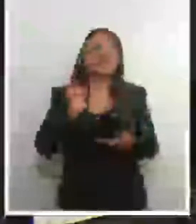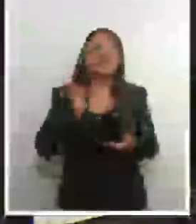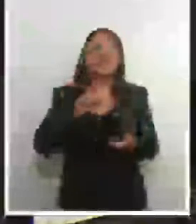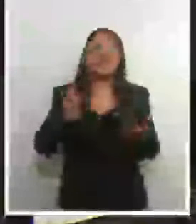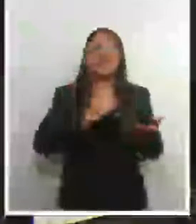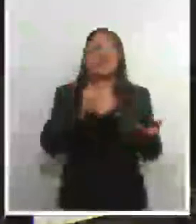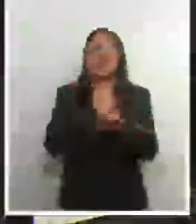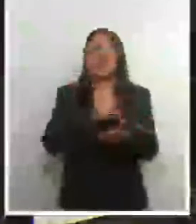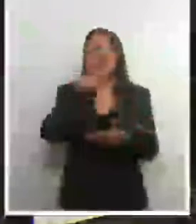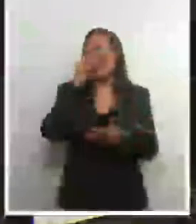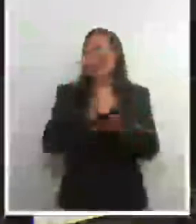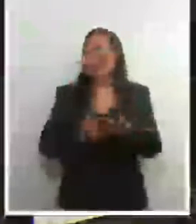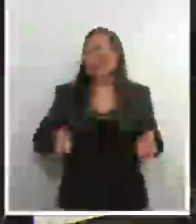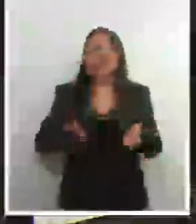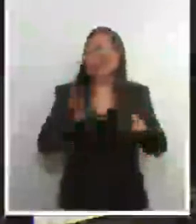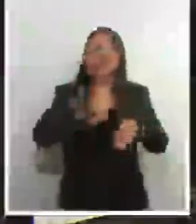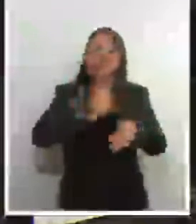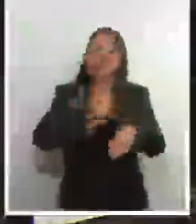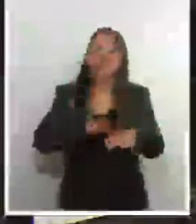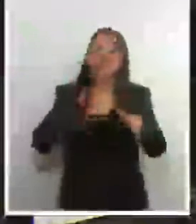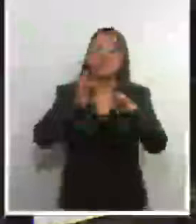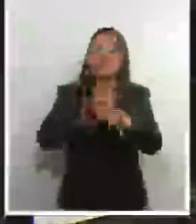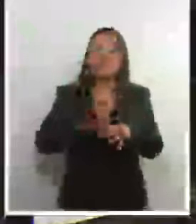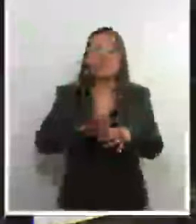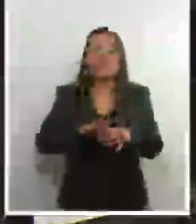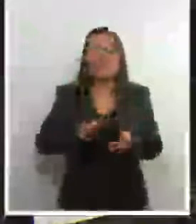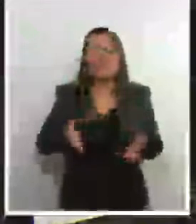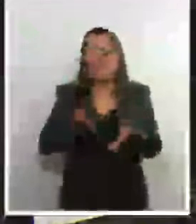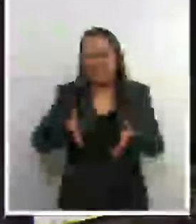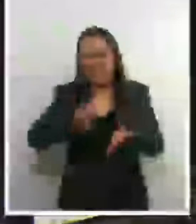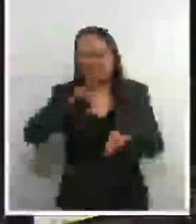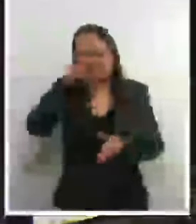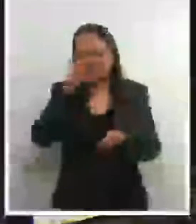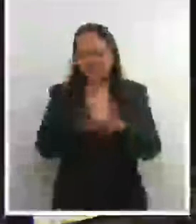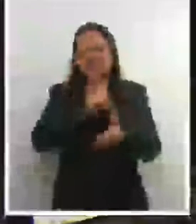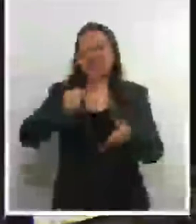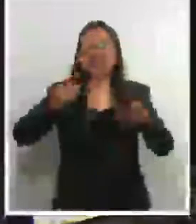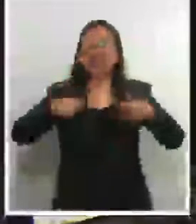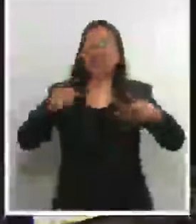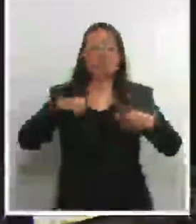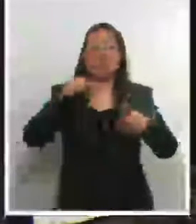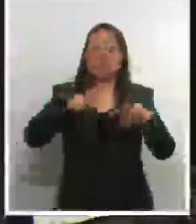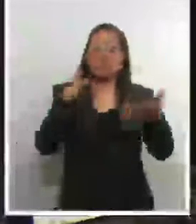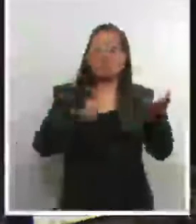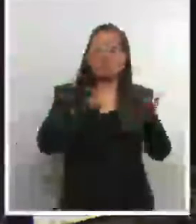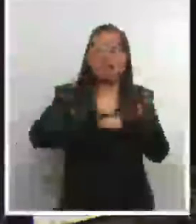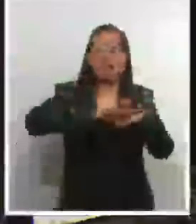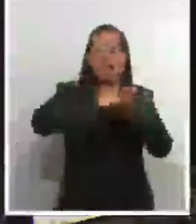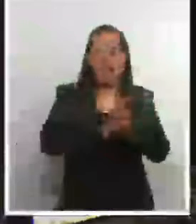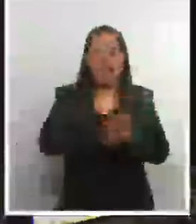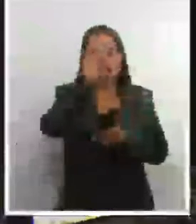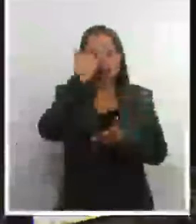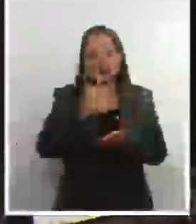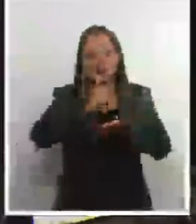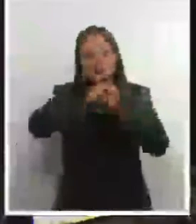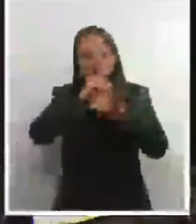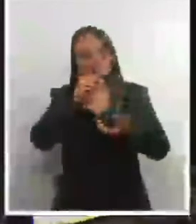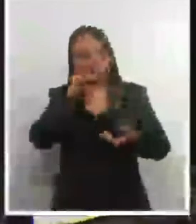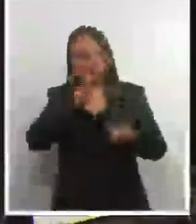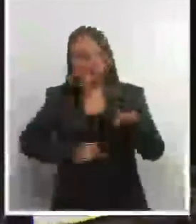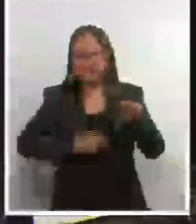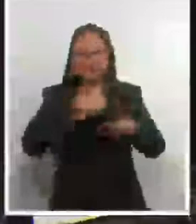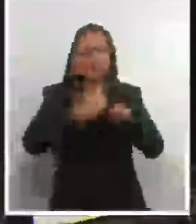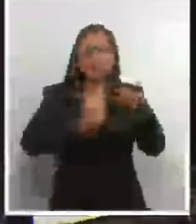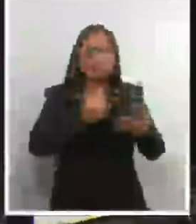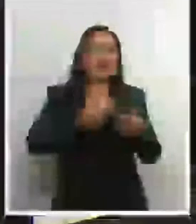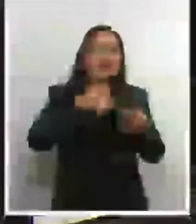una legalidad que promoviera la xenofobia, el racismo, la discriminación por razón de género